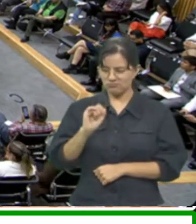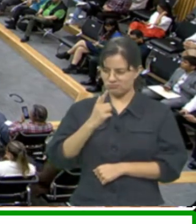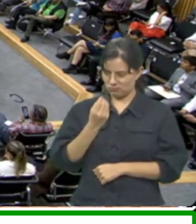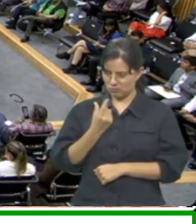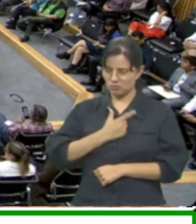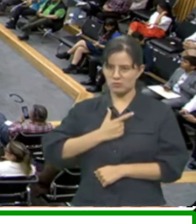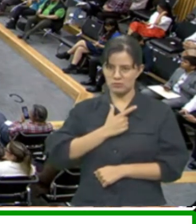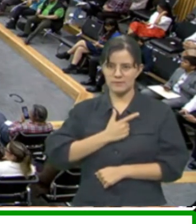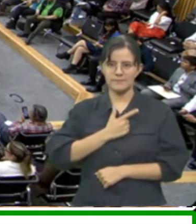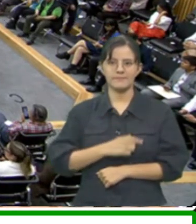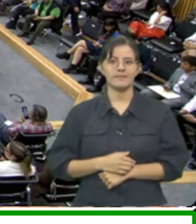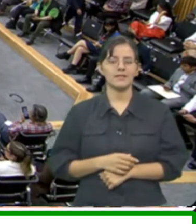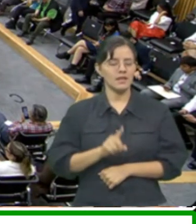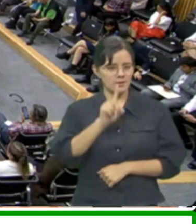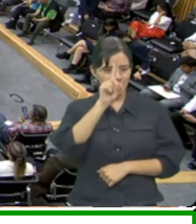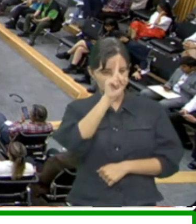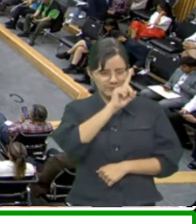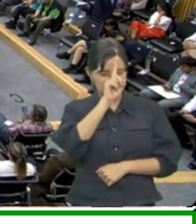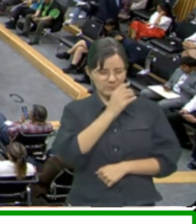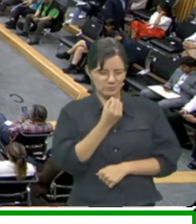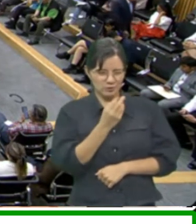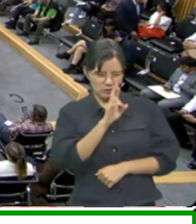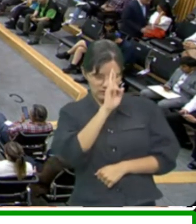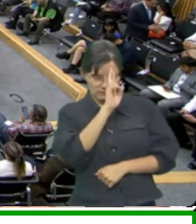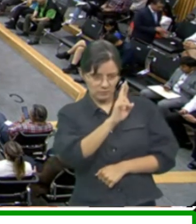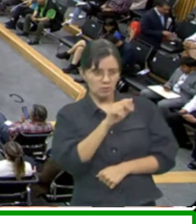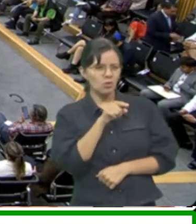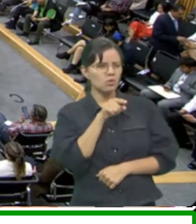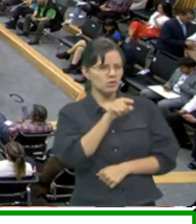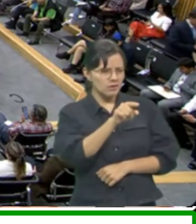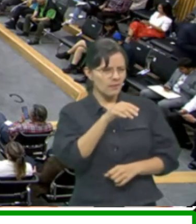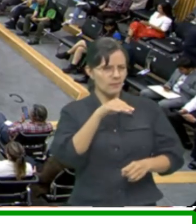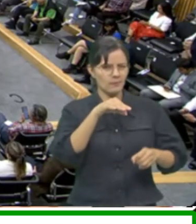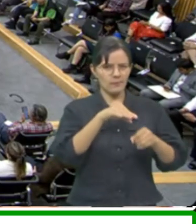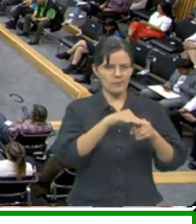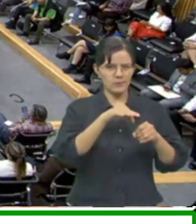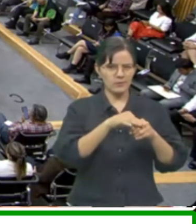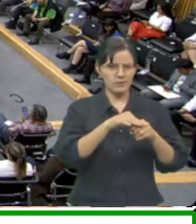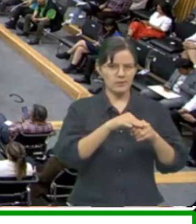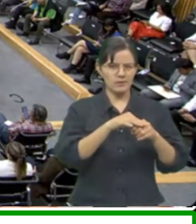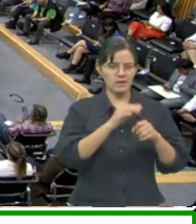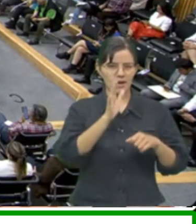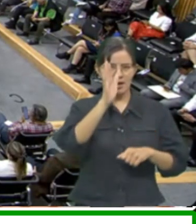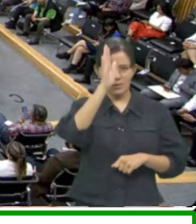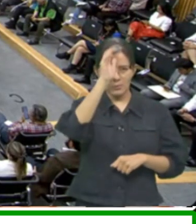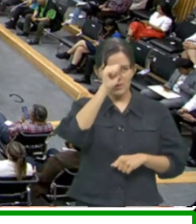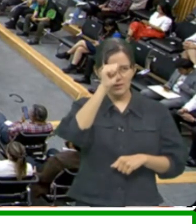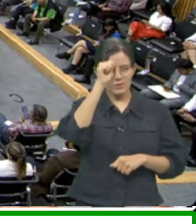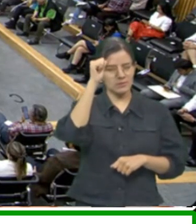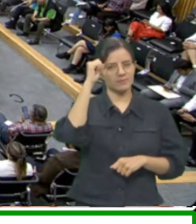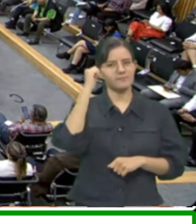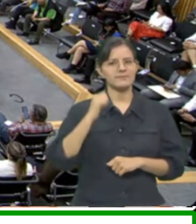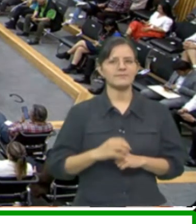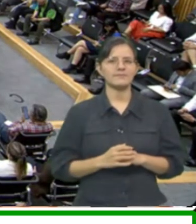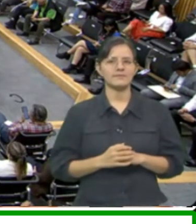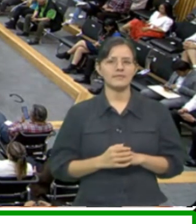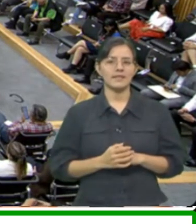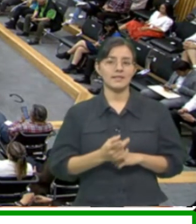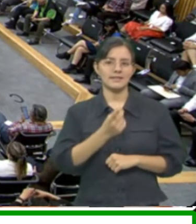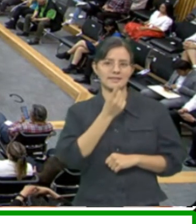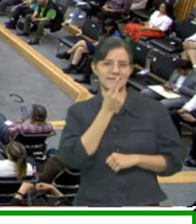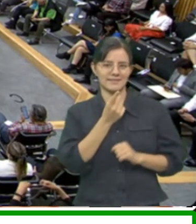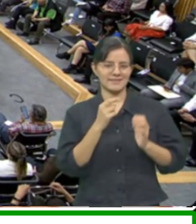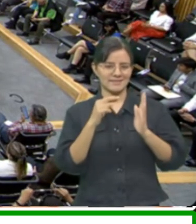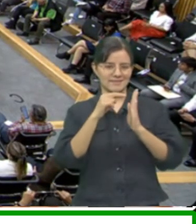mucho respeto, usted votó el acuerdo que establece los criterios